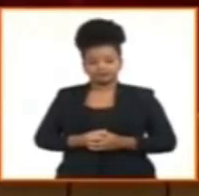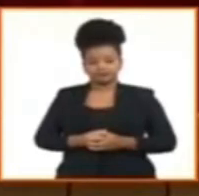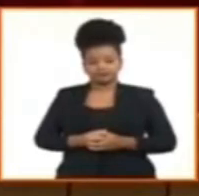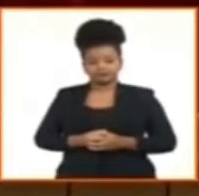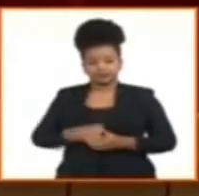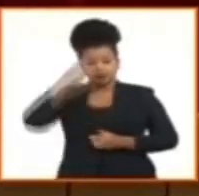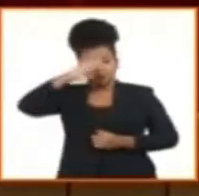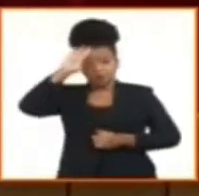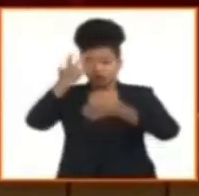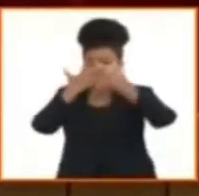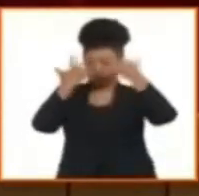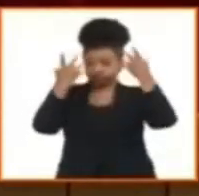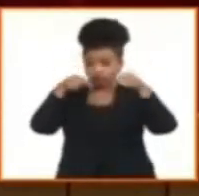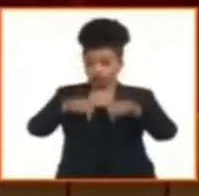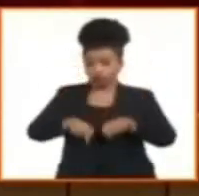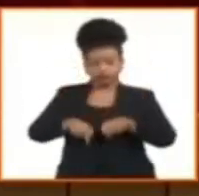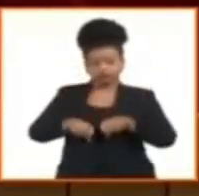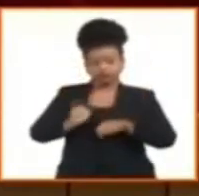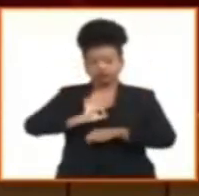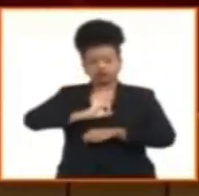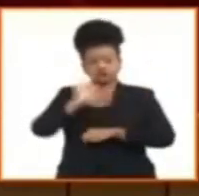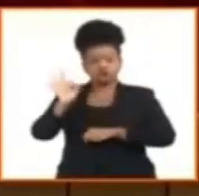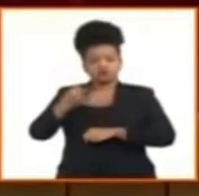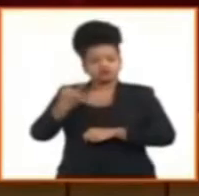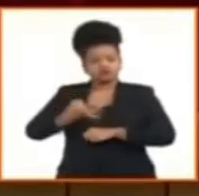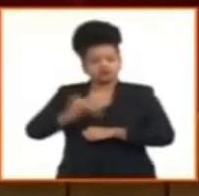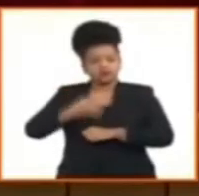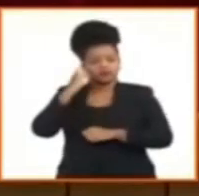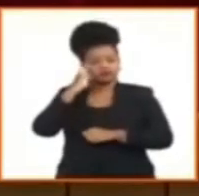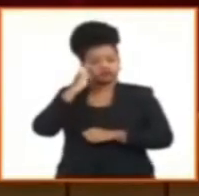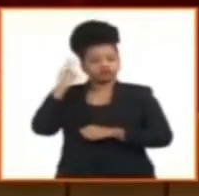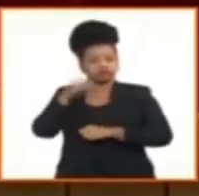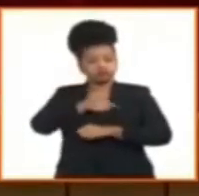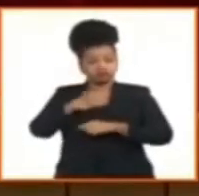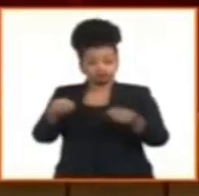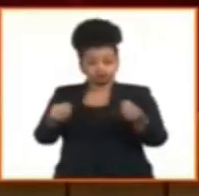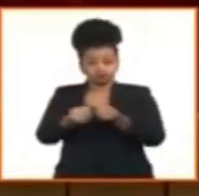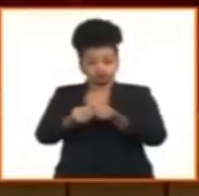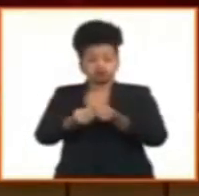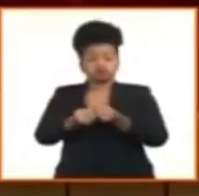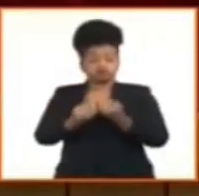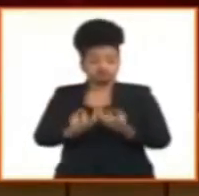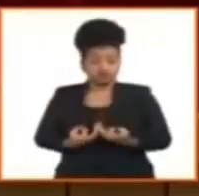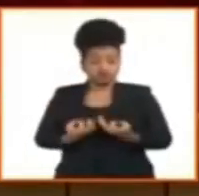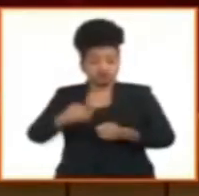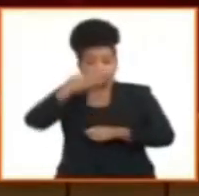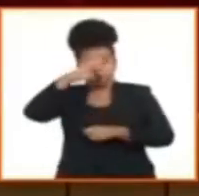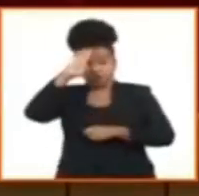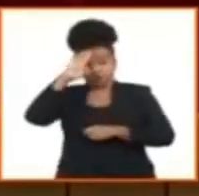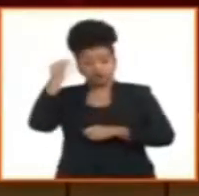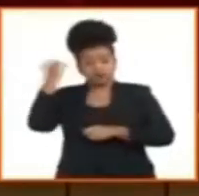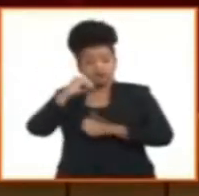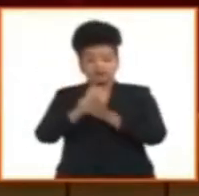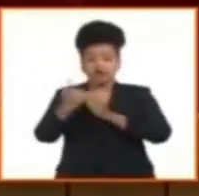a quienes vinieron a acompañarnos en la primera celebración de mayo bajo las muy difíciles condiciones en que